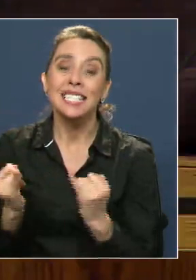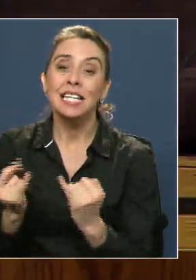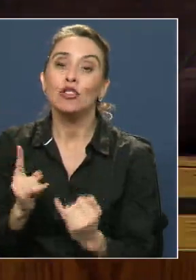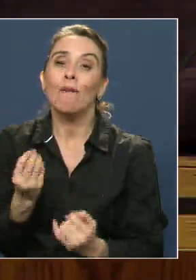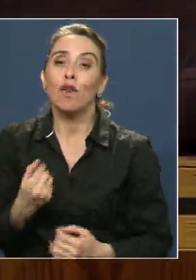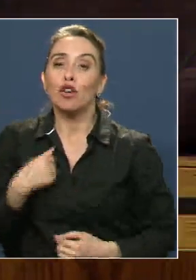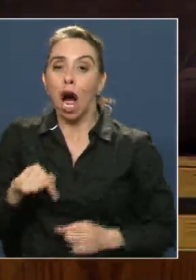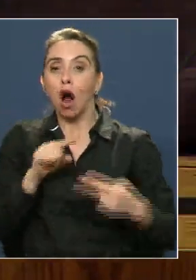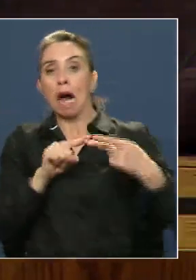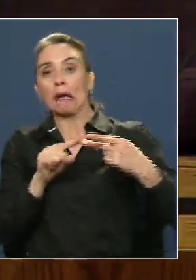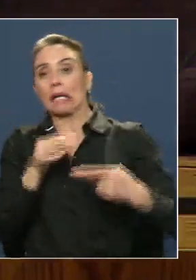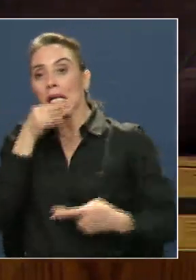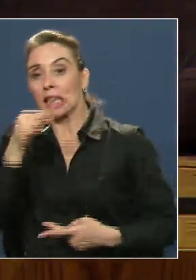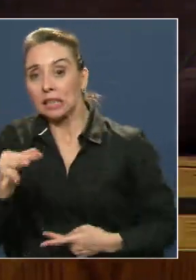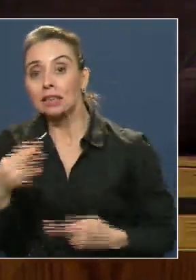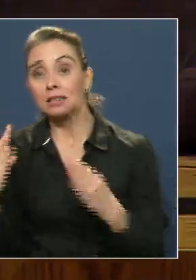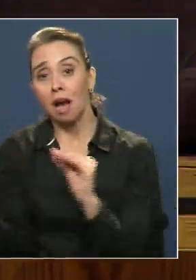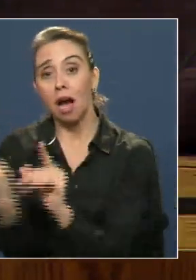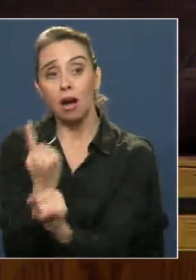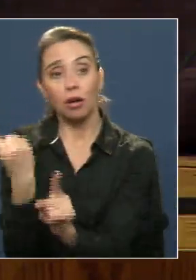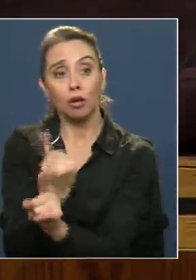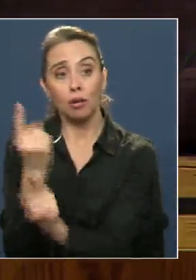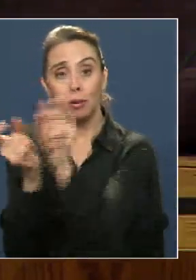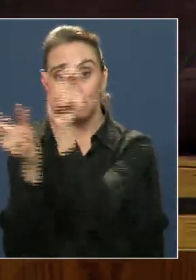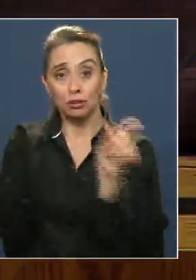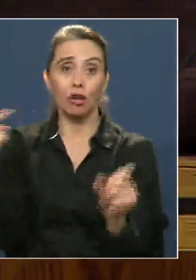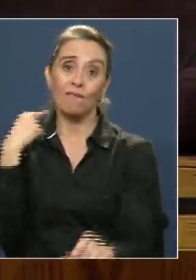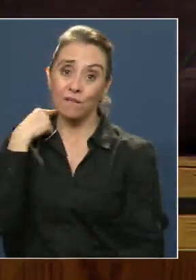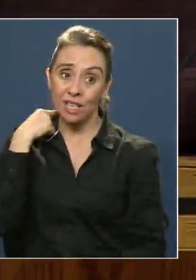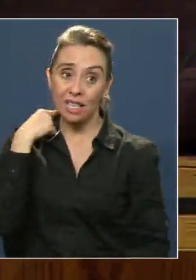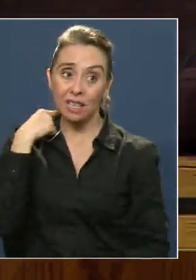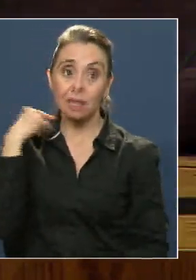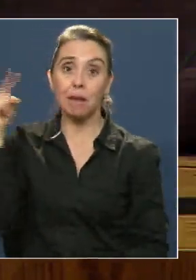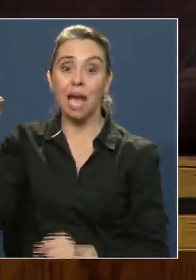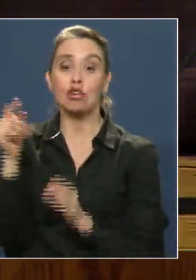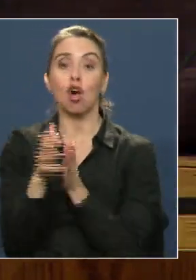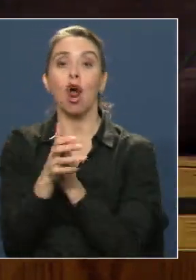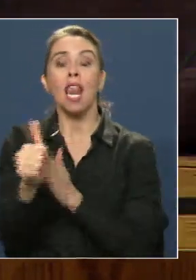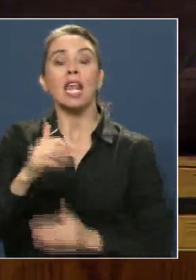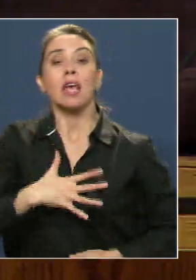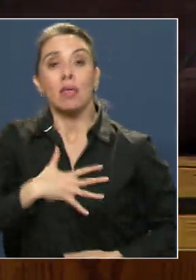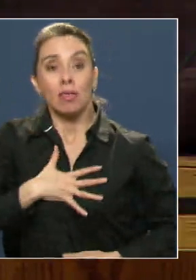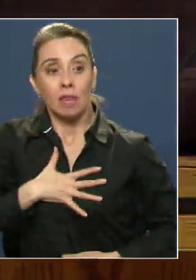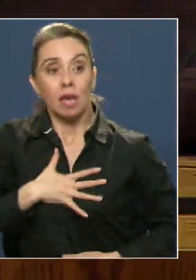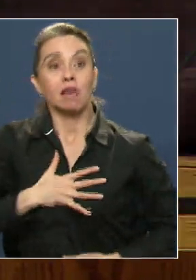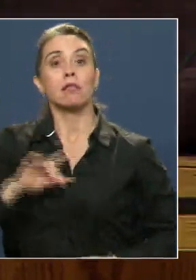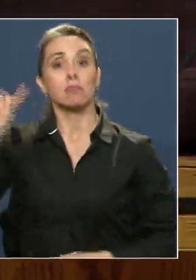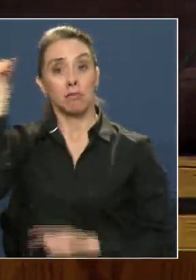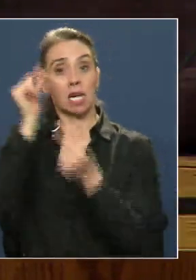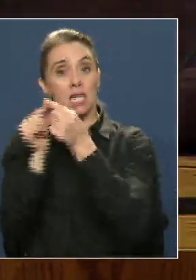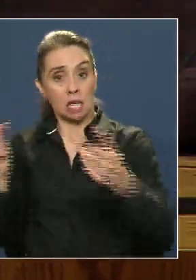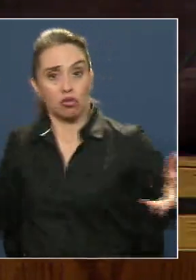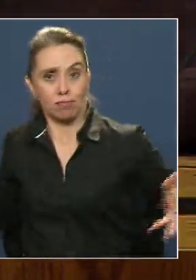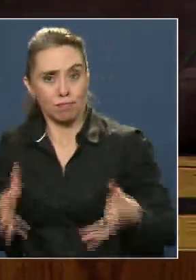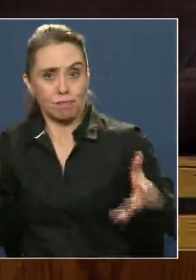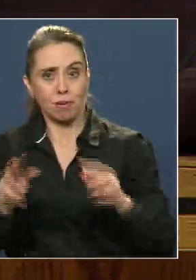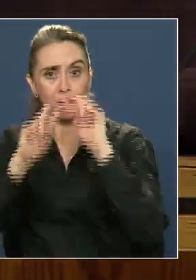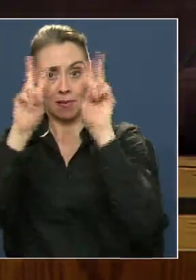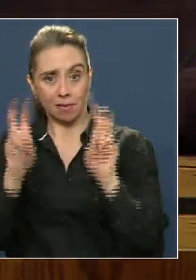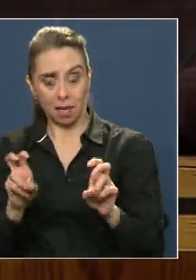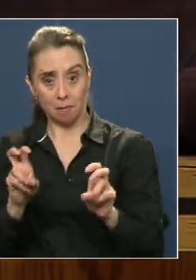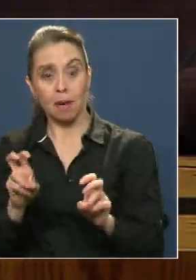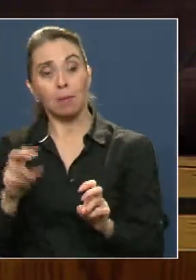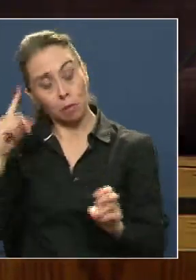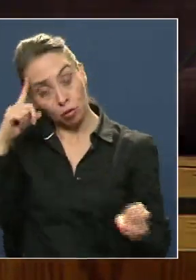hemos conversado con quienes son víctimas y han tenido el liderazgo moral y nacional sobre esta materia. Pero queremos